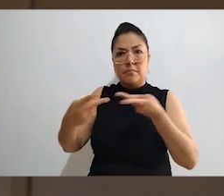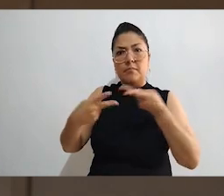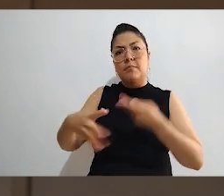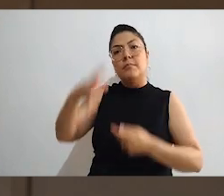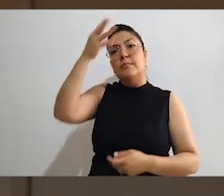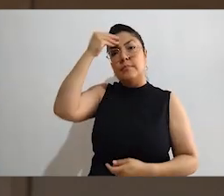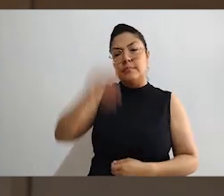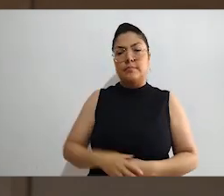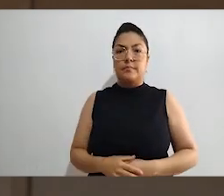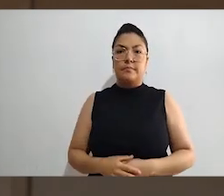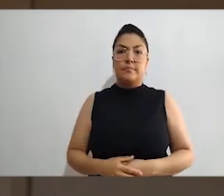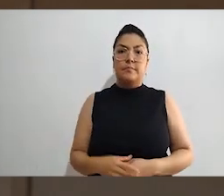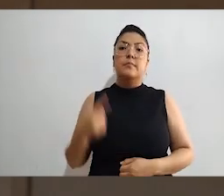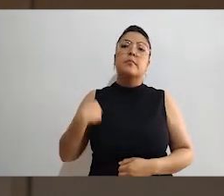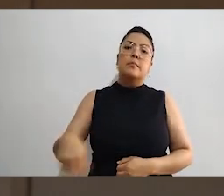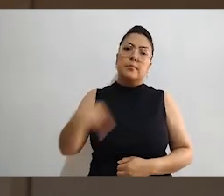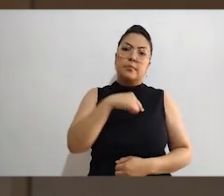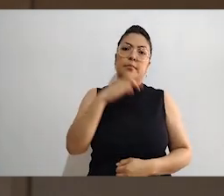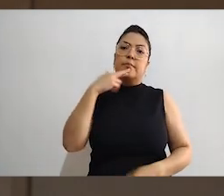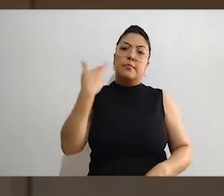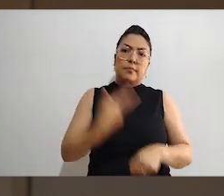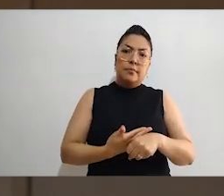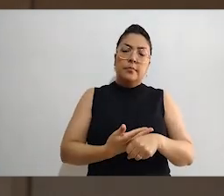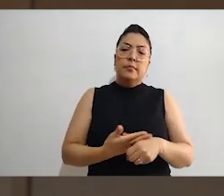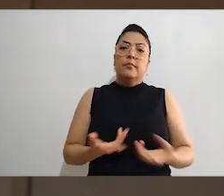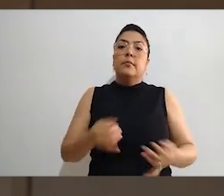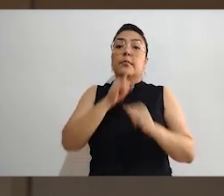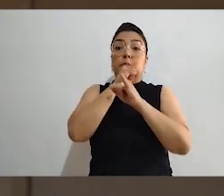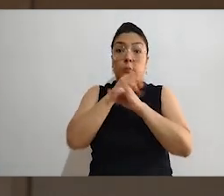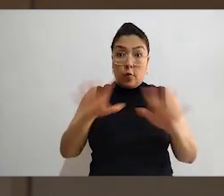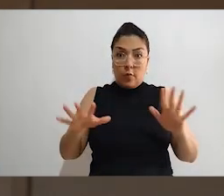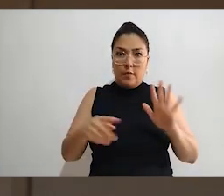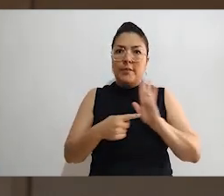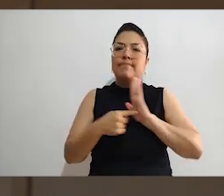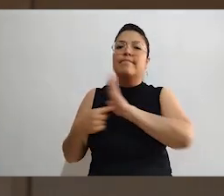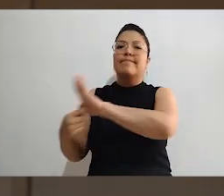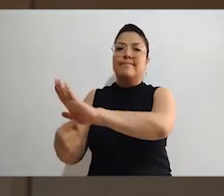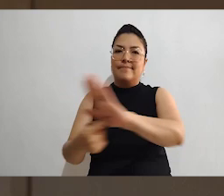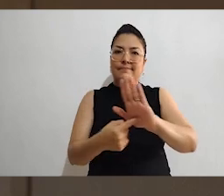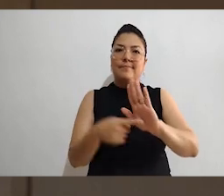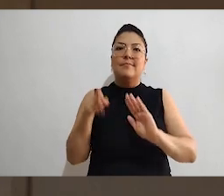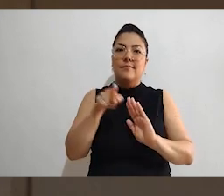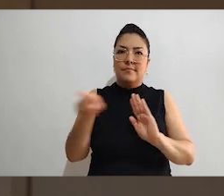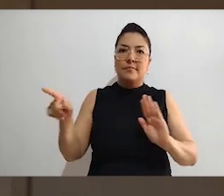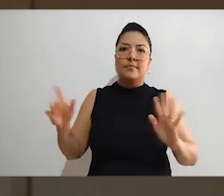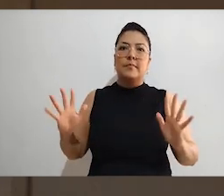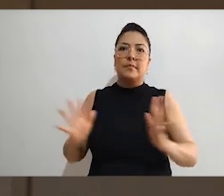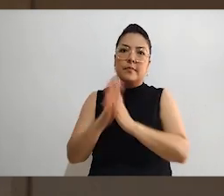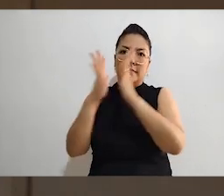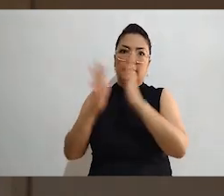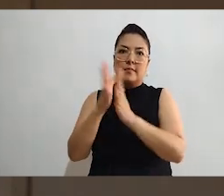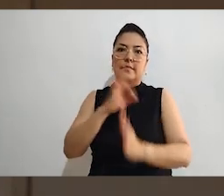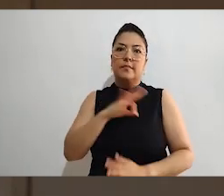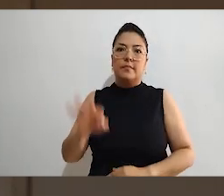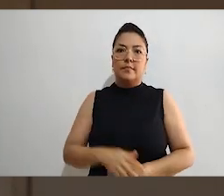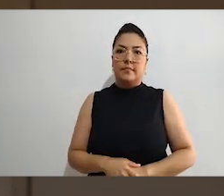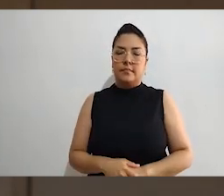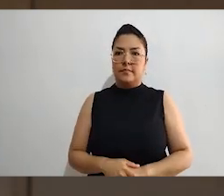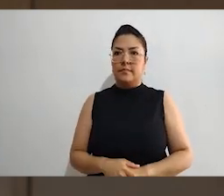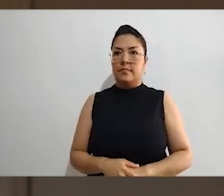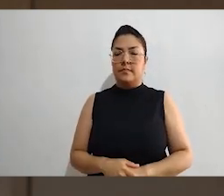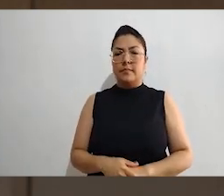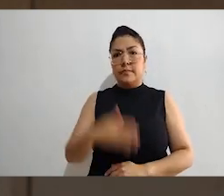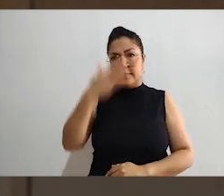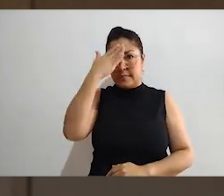institutos electorales tenemos que hacerles llegar la información que tenemos, claro, de lo que hacemos para que ellos participemos. Los CAEs. Estoy